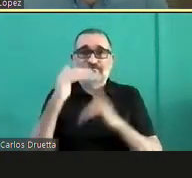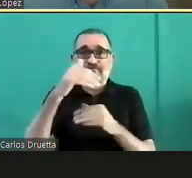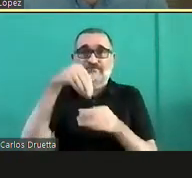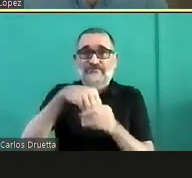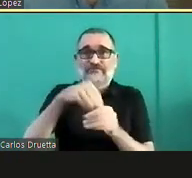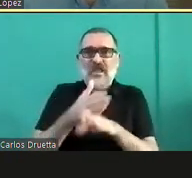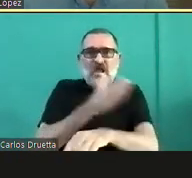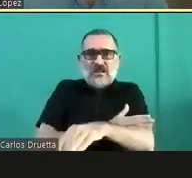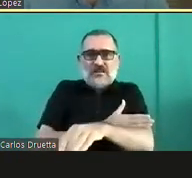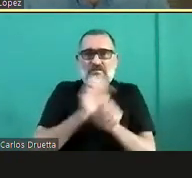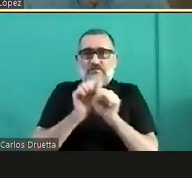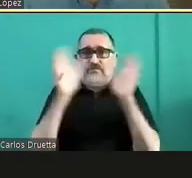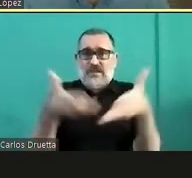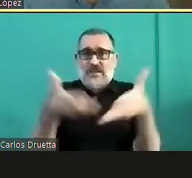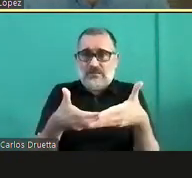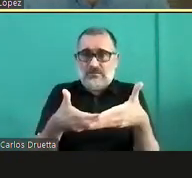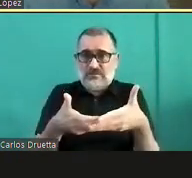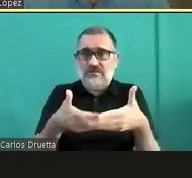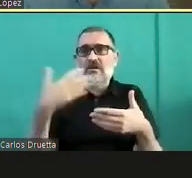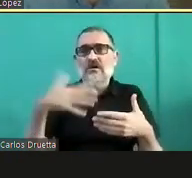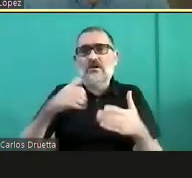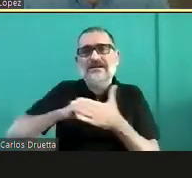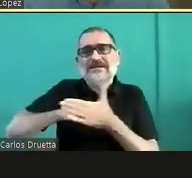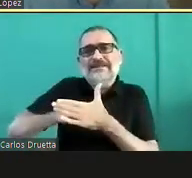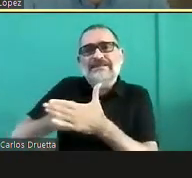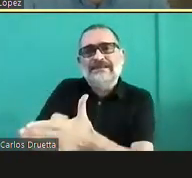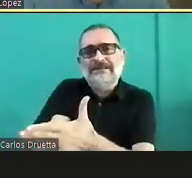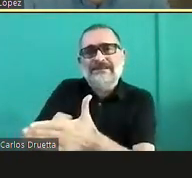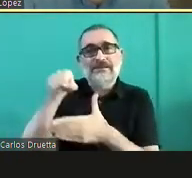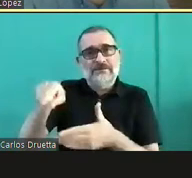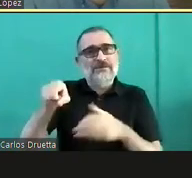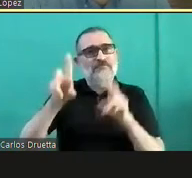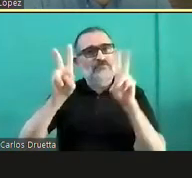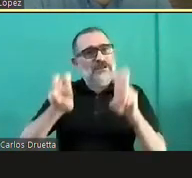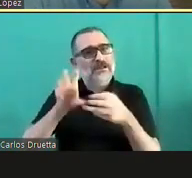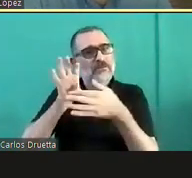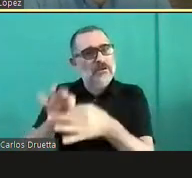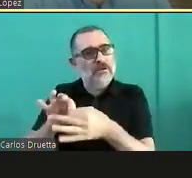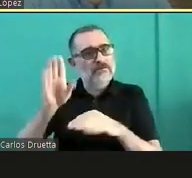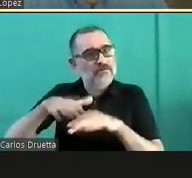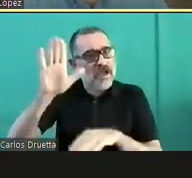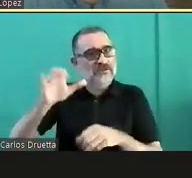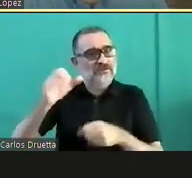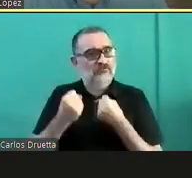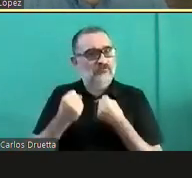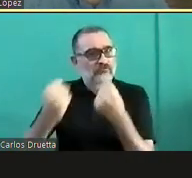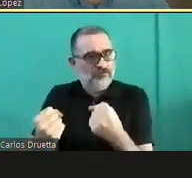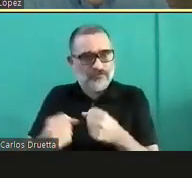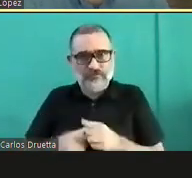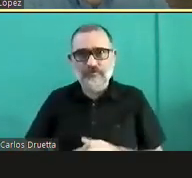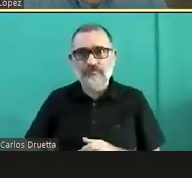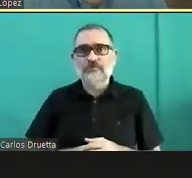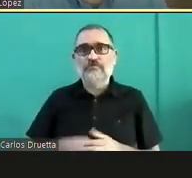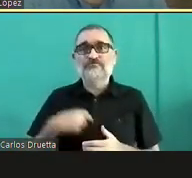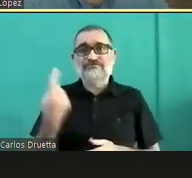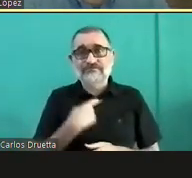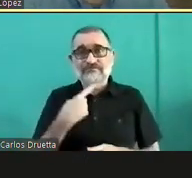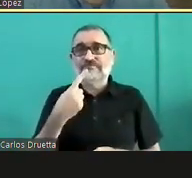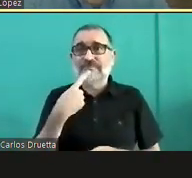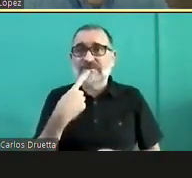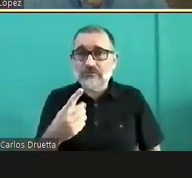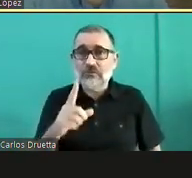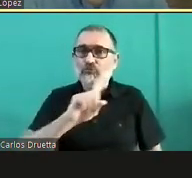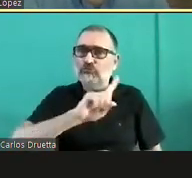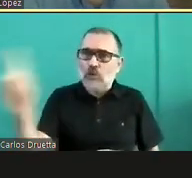necesitábamos acelerarlo y no solamente se le da a los sino acompañarlo de una política mucho más sólida de